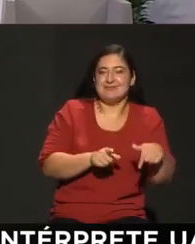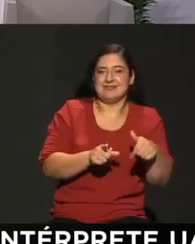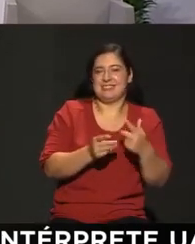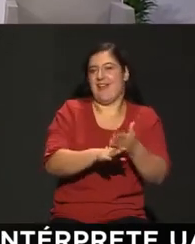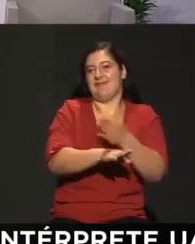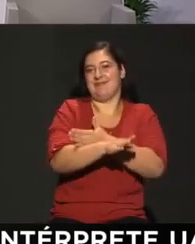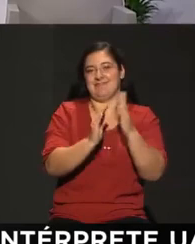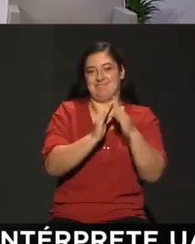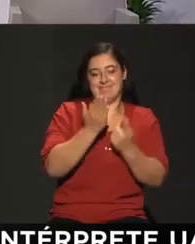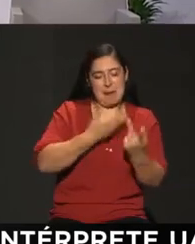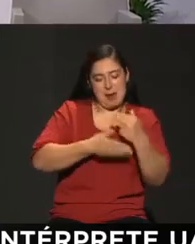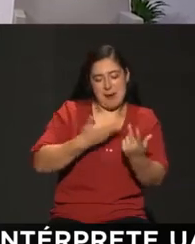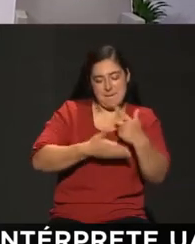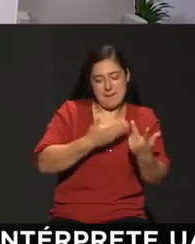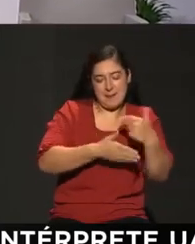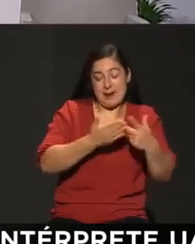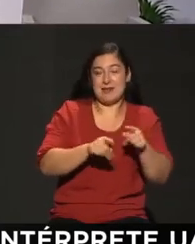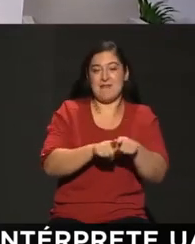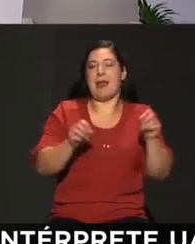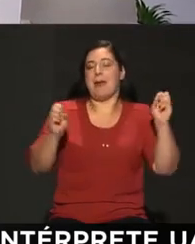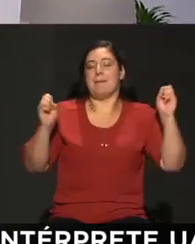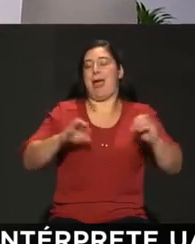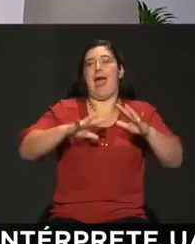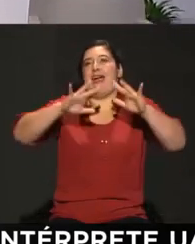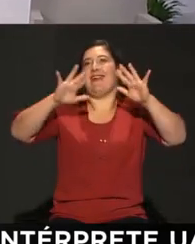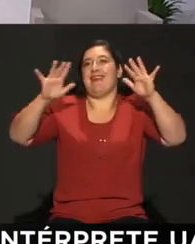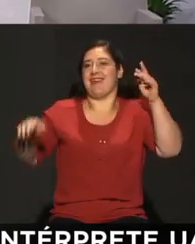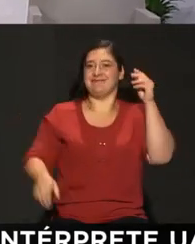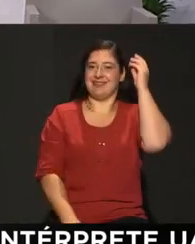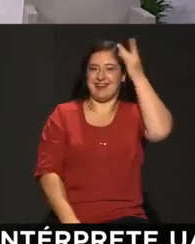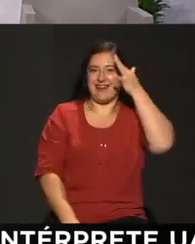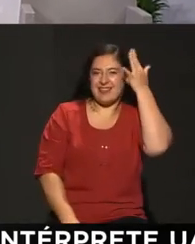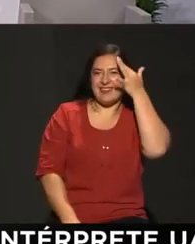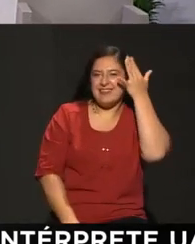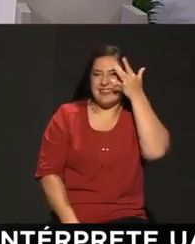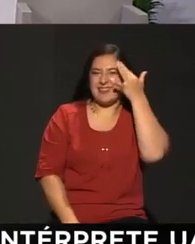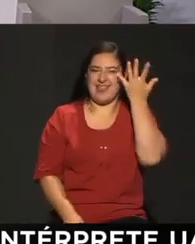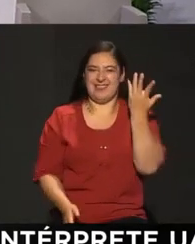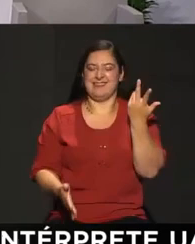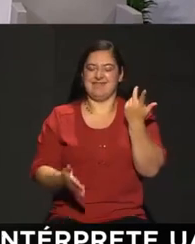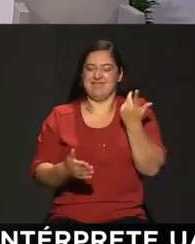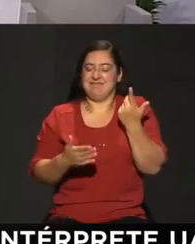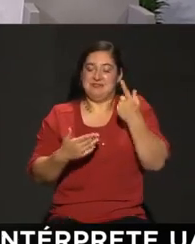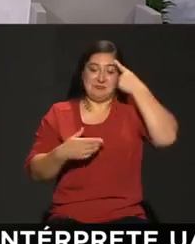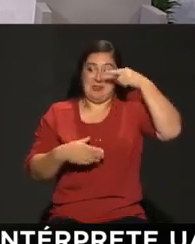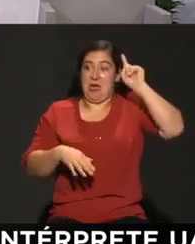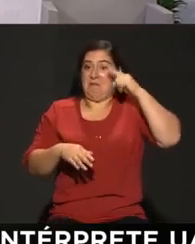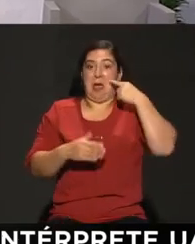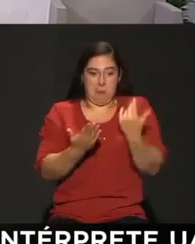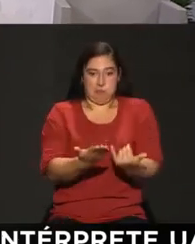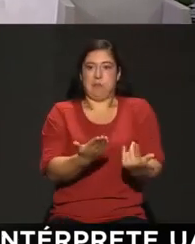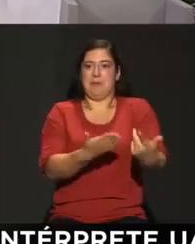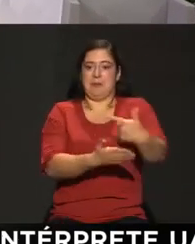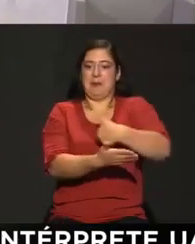lo recorté. Y como íbamos a hacer magia, porque todo es creatividad que va saliendo, digamos, de la nada, tú vas